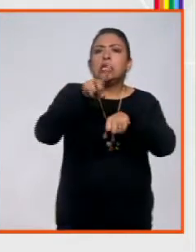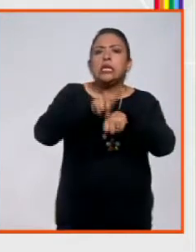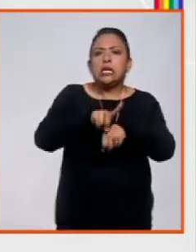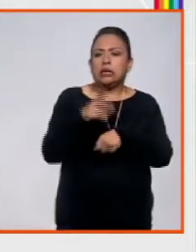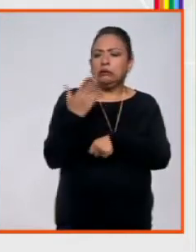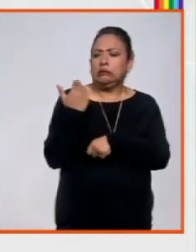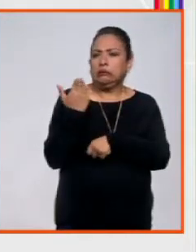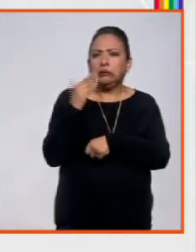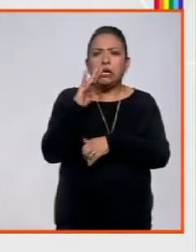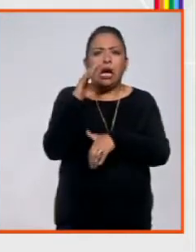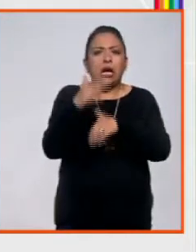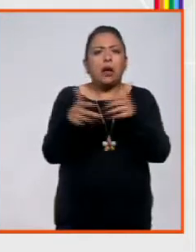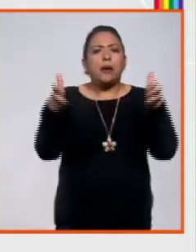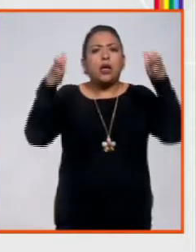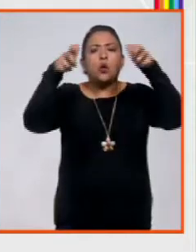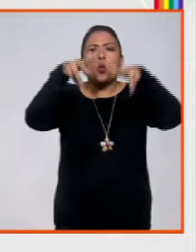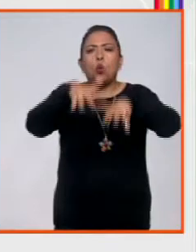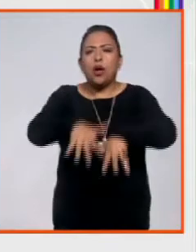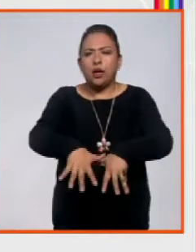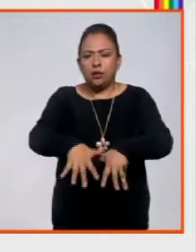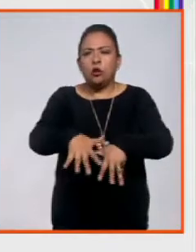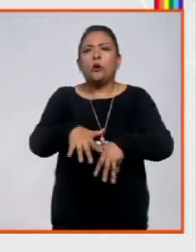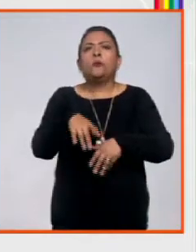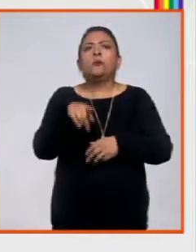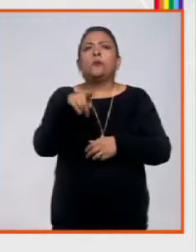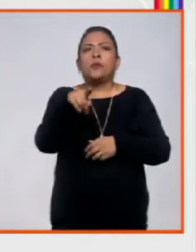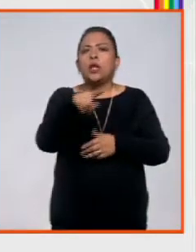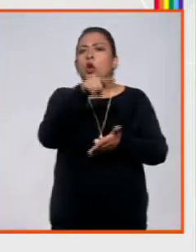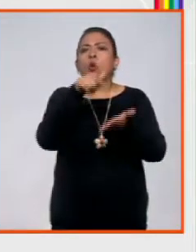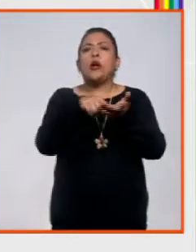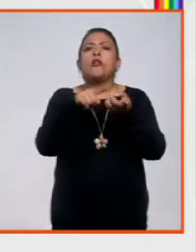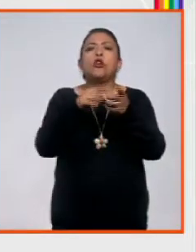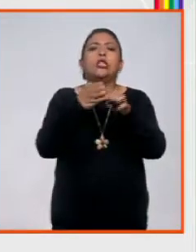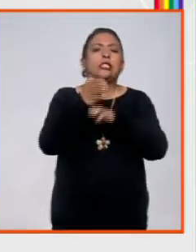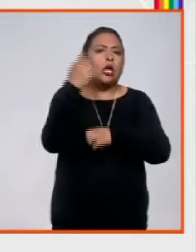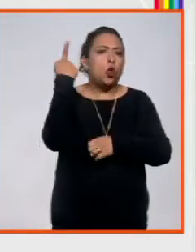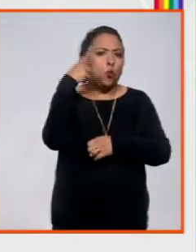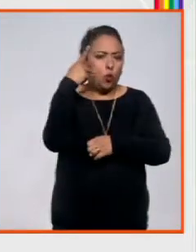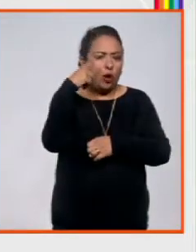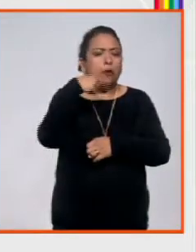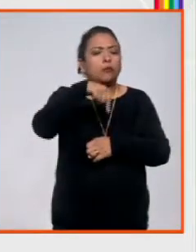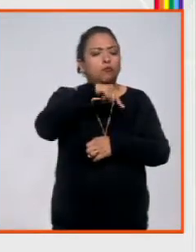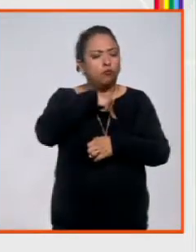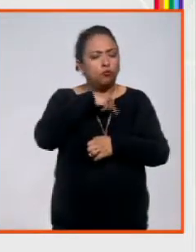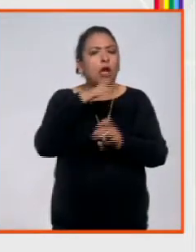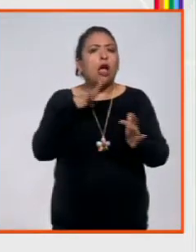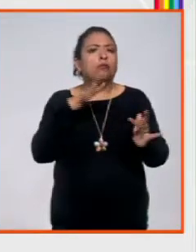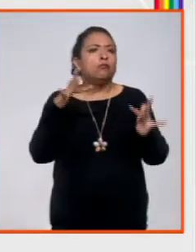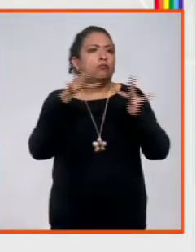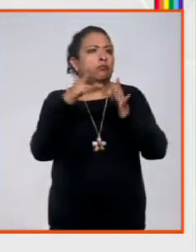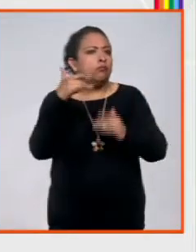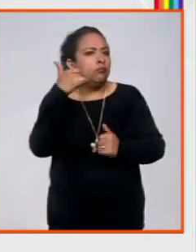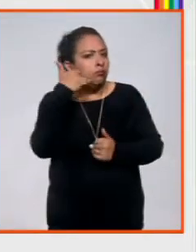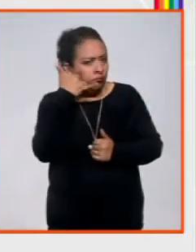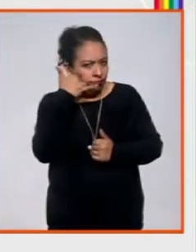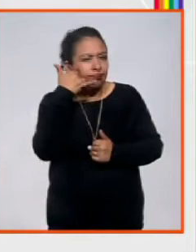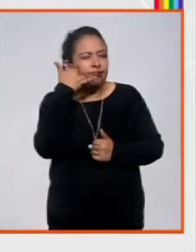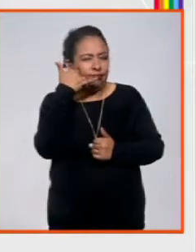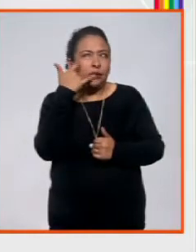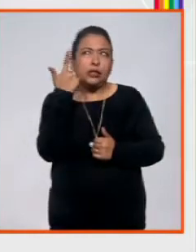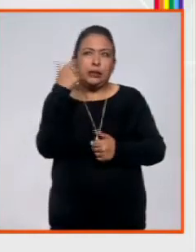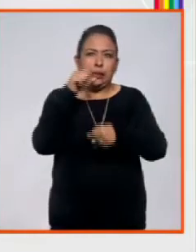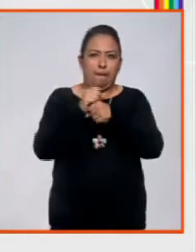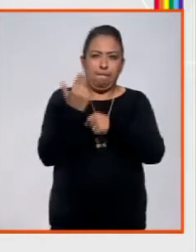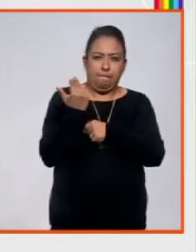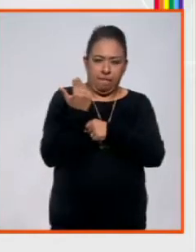recientemente terminó el encuentro que tenían en el estado de puebla tuvimos la oportunidad de comunicarnos vía telefónica la